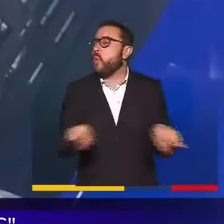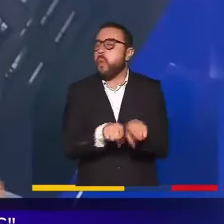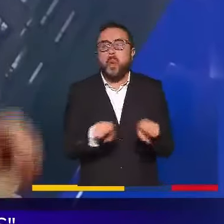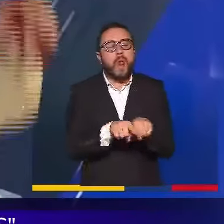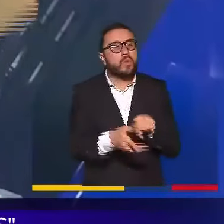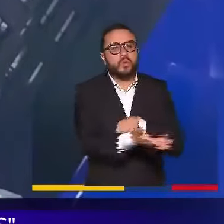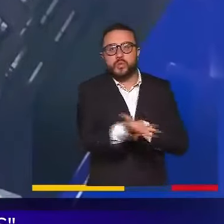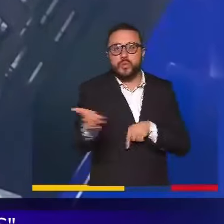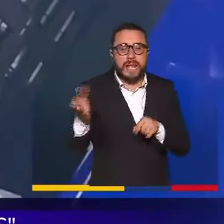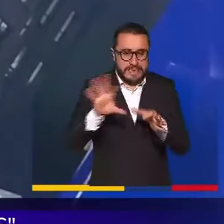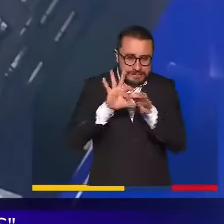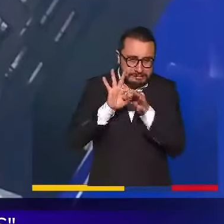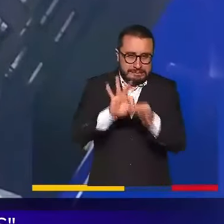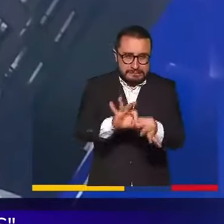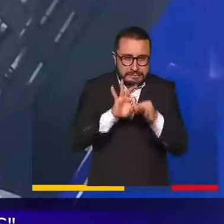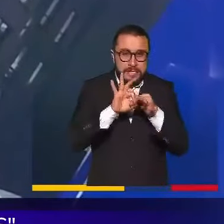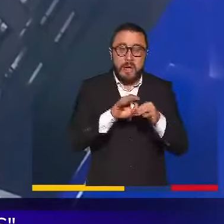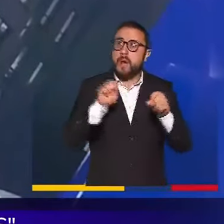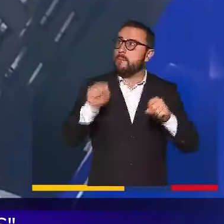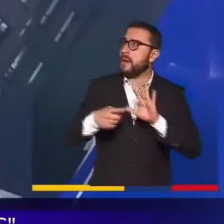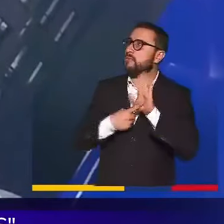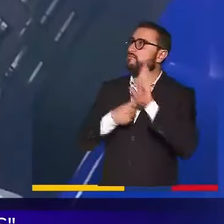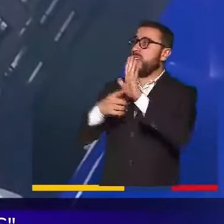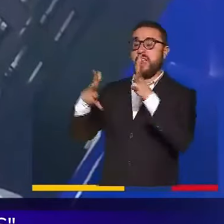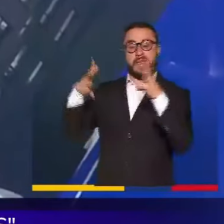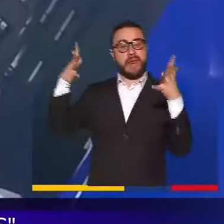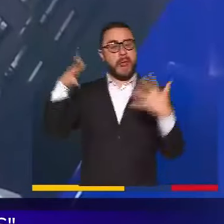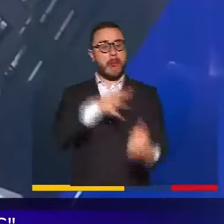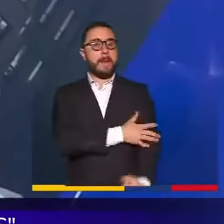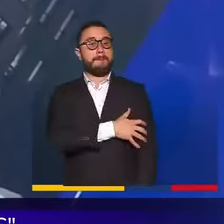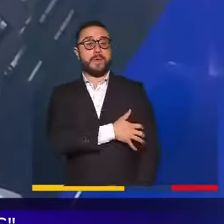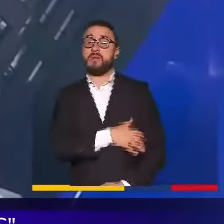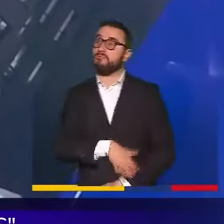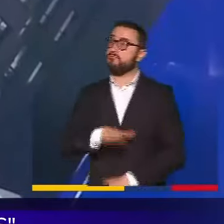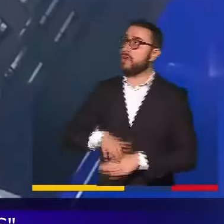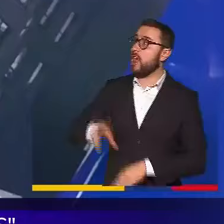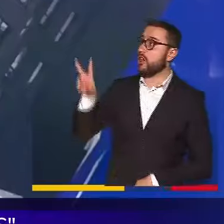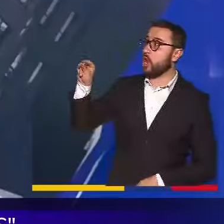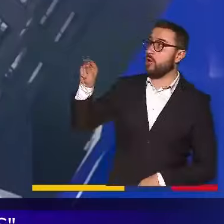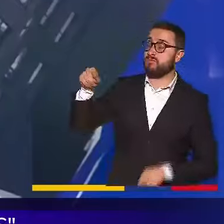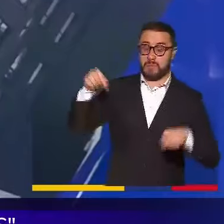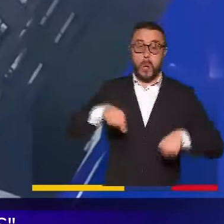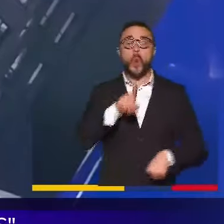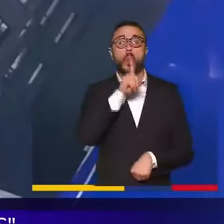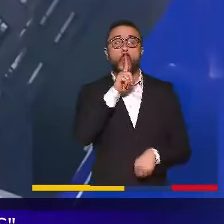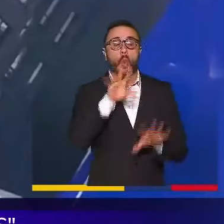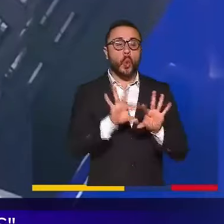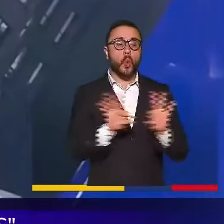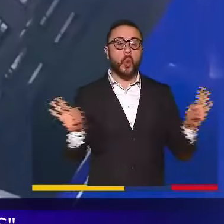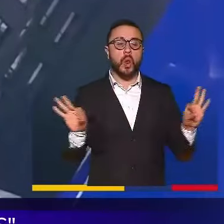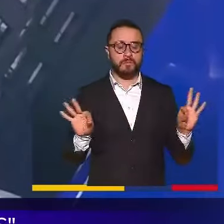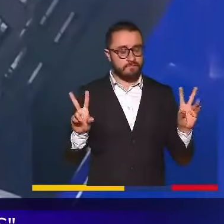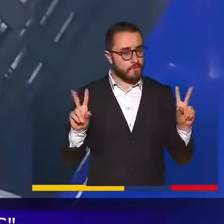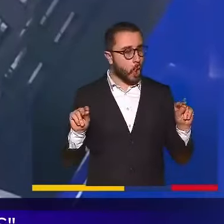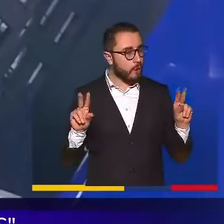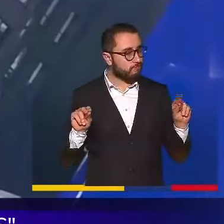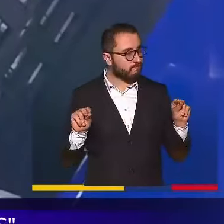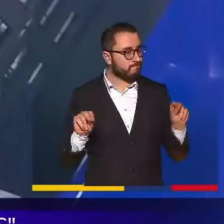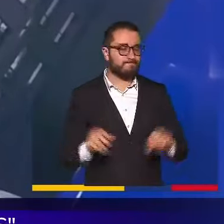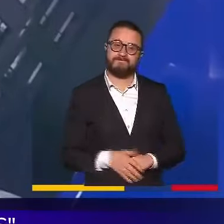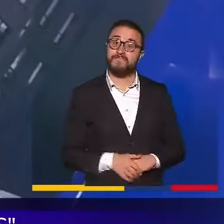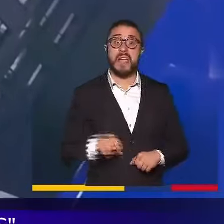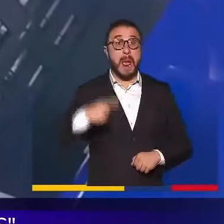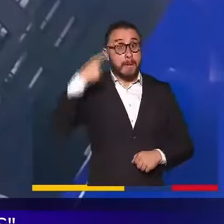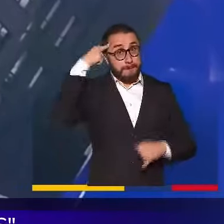pueden decirle al gran poder: no, aquí no nos silenciamos, aquí no va a haber